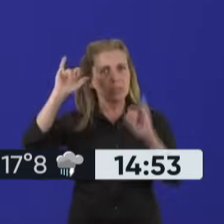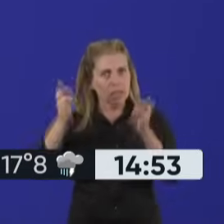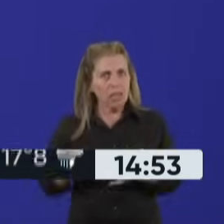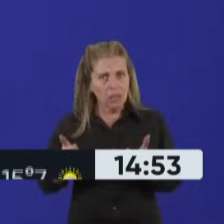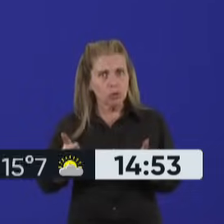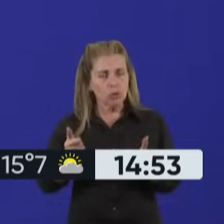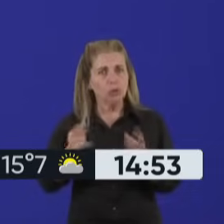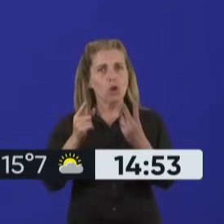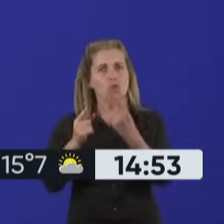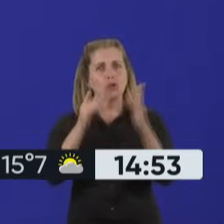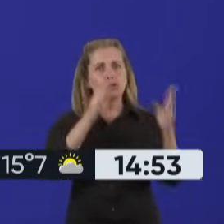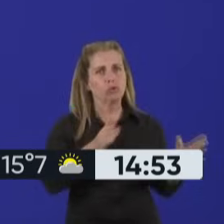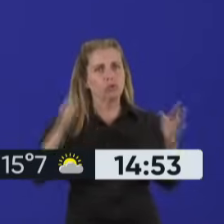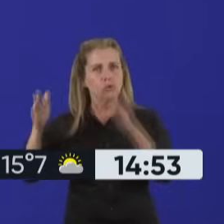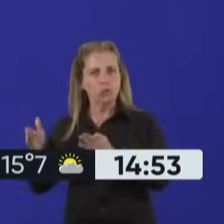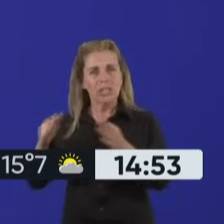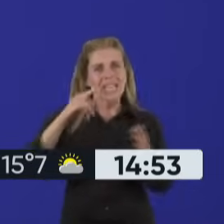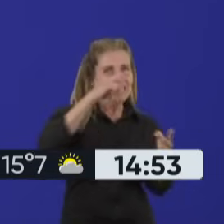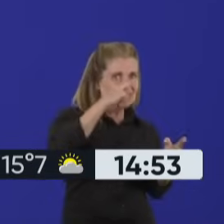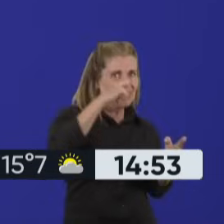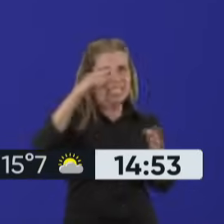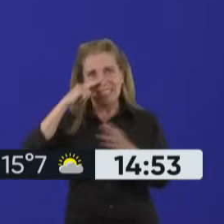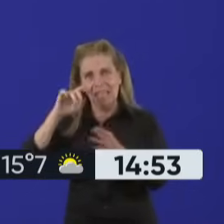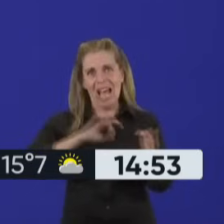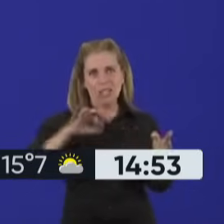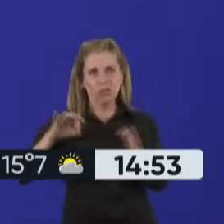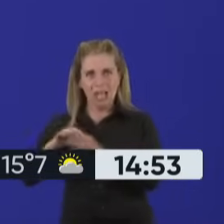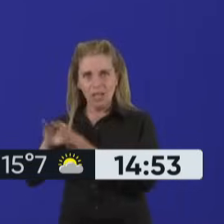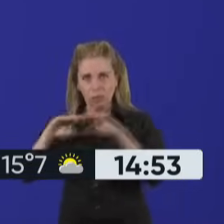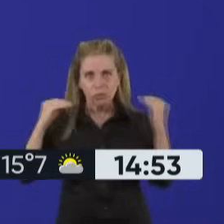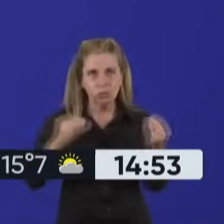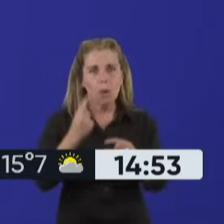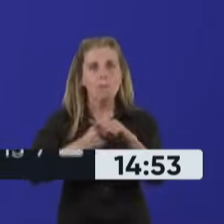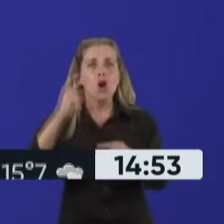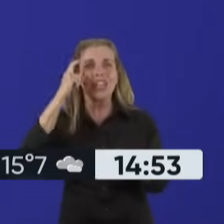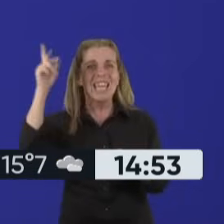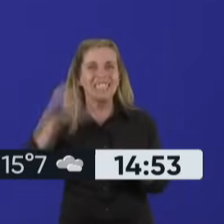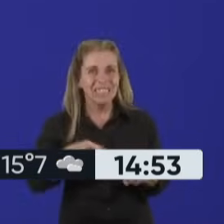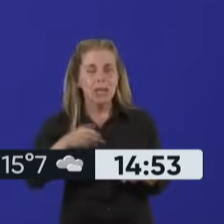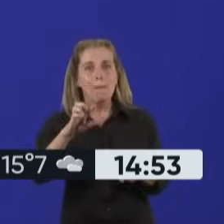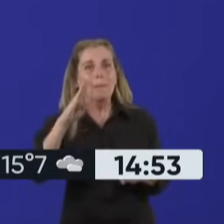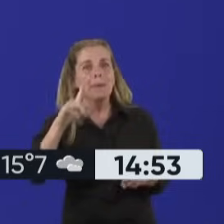encadenó 2 periodos de 7 años creciendo al 10. Eso implica multiplicar el PBI por 4.